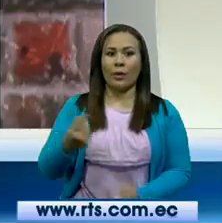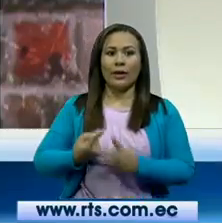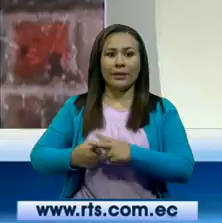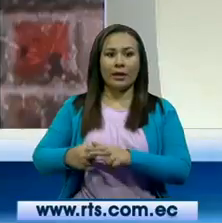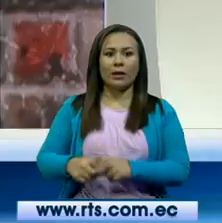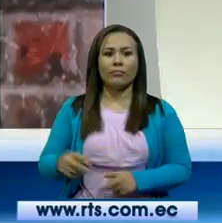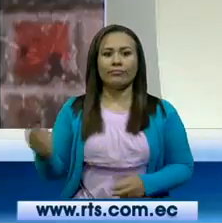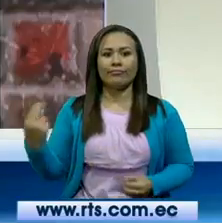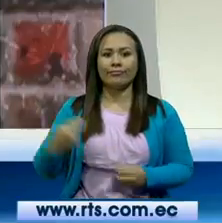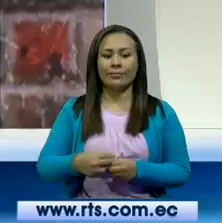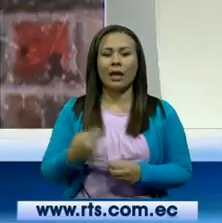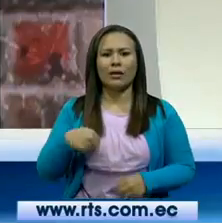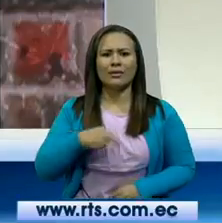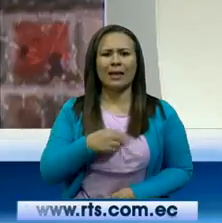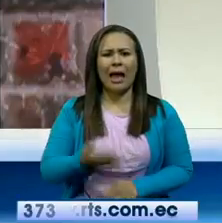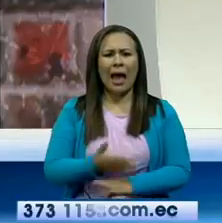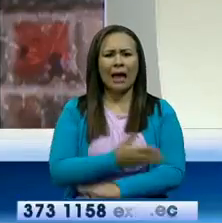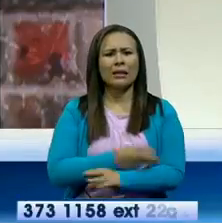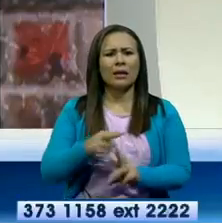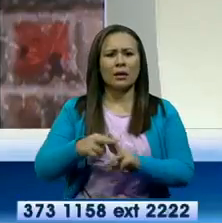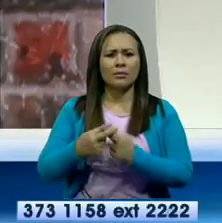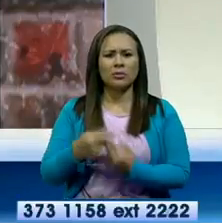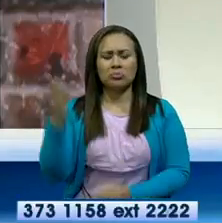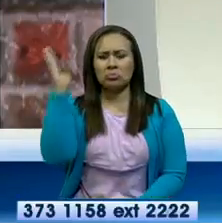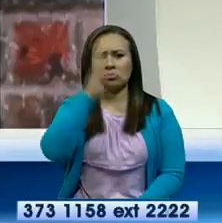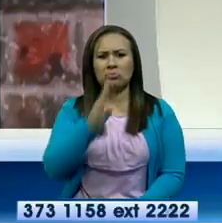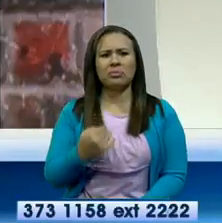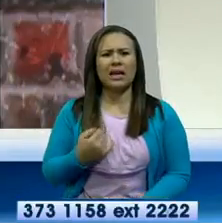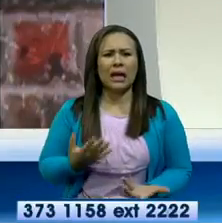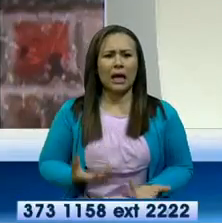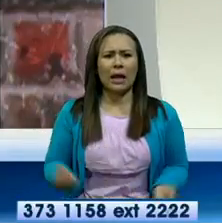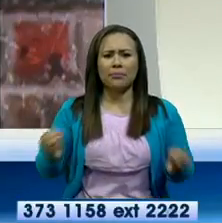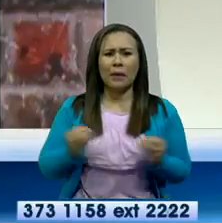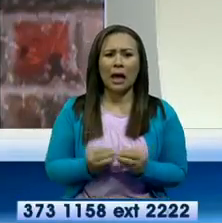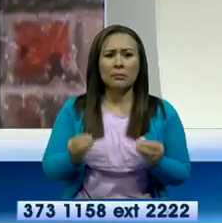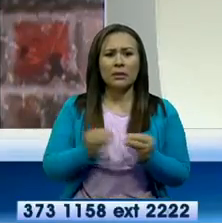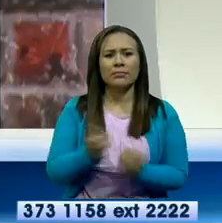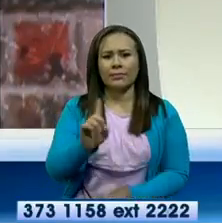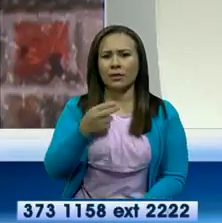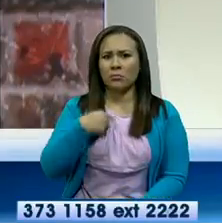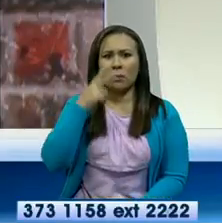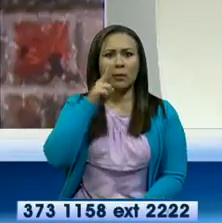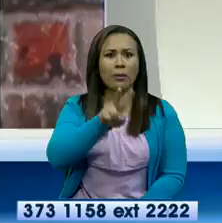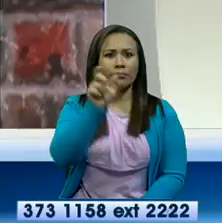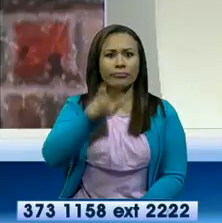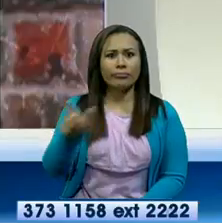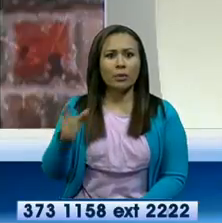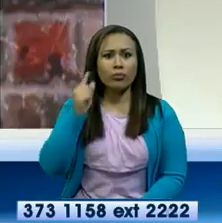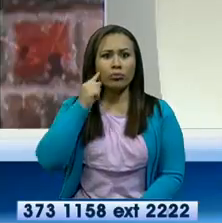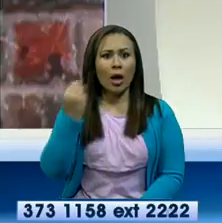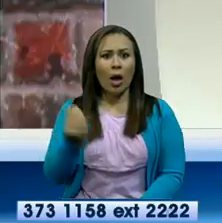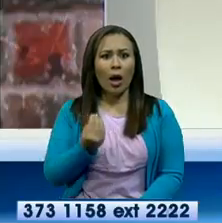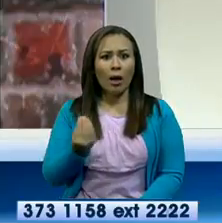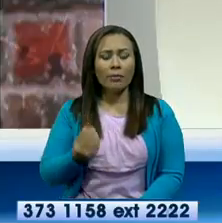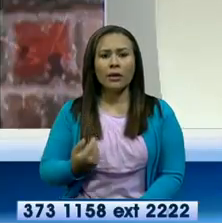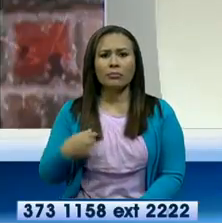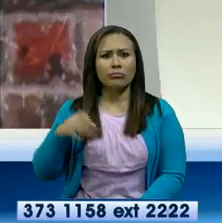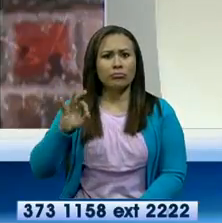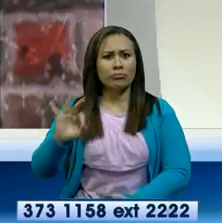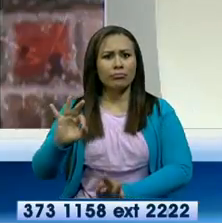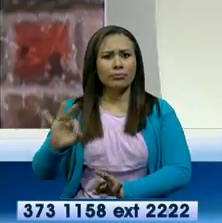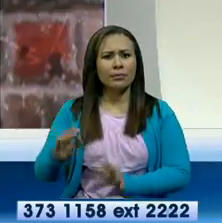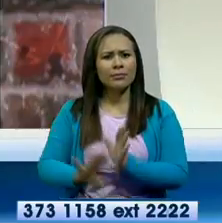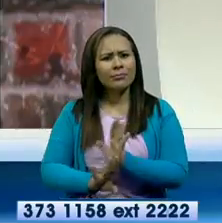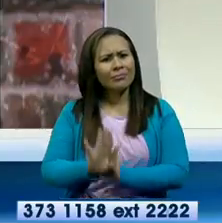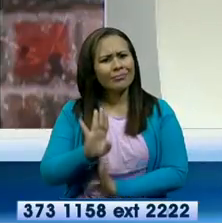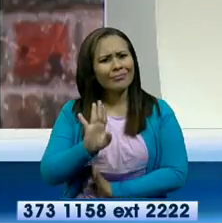como ninguna pretensión al inicio pero después viendo el talento que tienen ellas que ya lo van a ver ustedes en